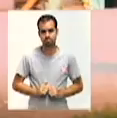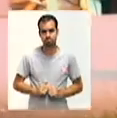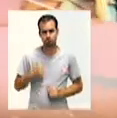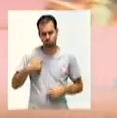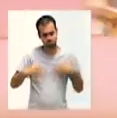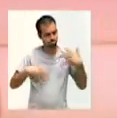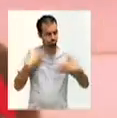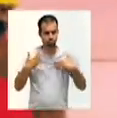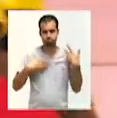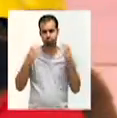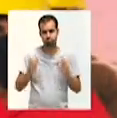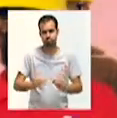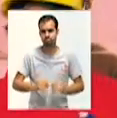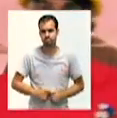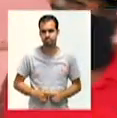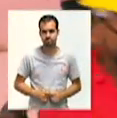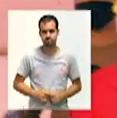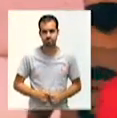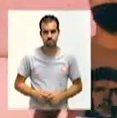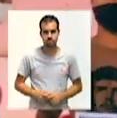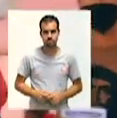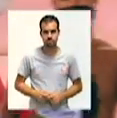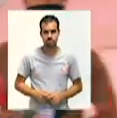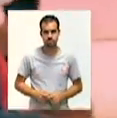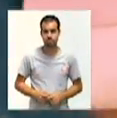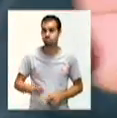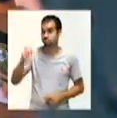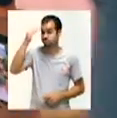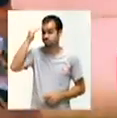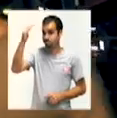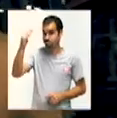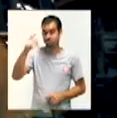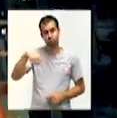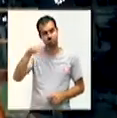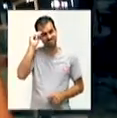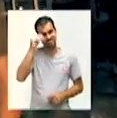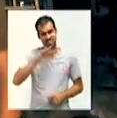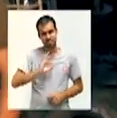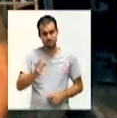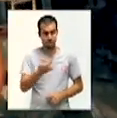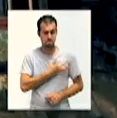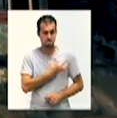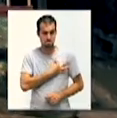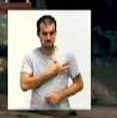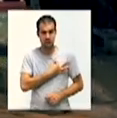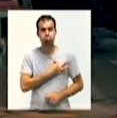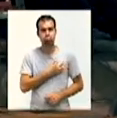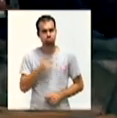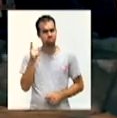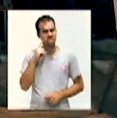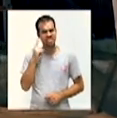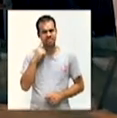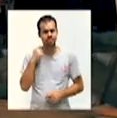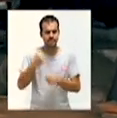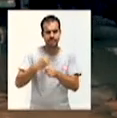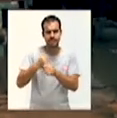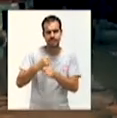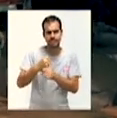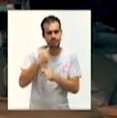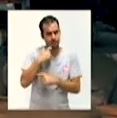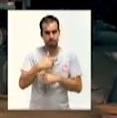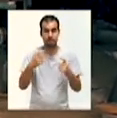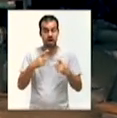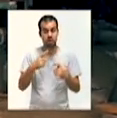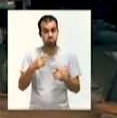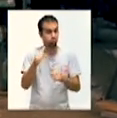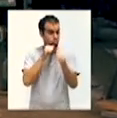Orgulloso de ser merecedor de este reconocimiento. Muchísimas gracias. Pues ya saben, un reconocimiento que además de todo compromete a seguir trabajando cada día